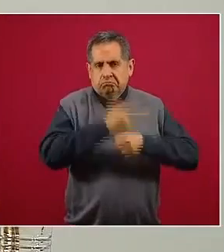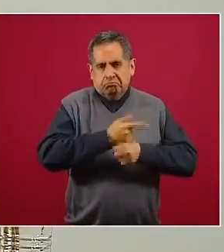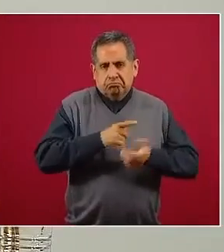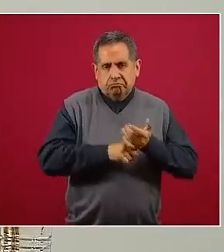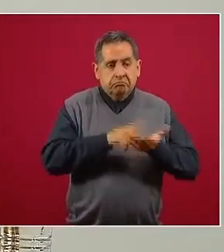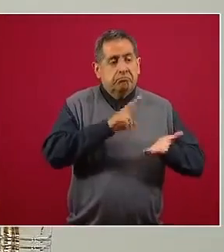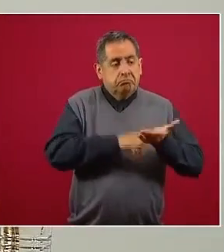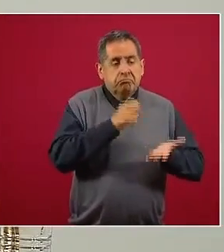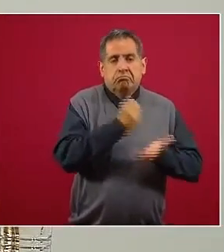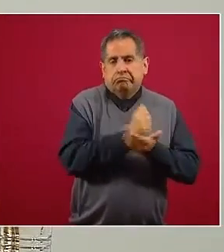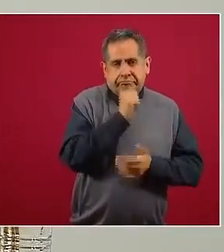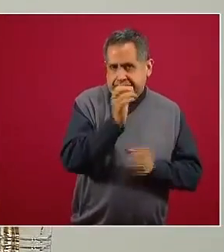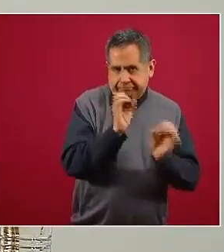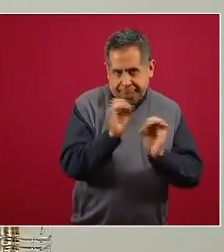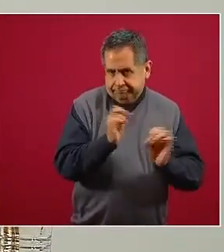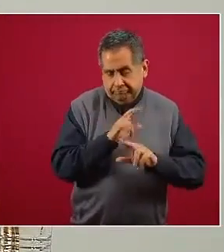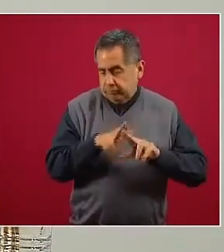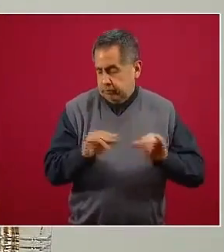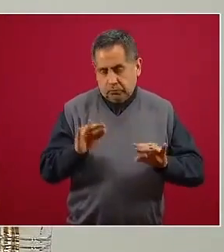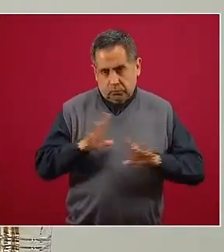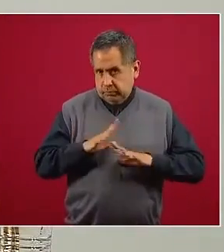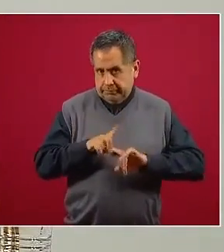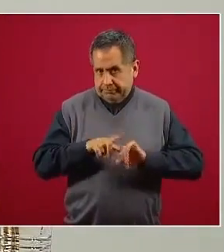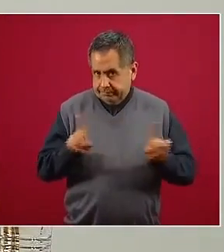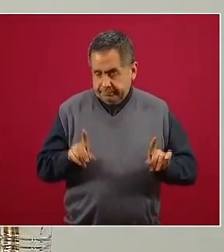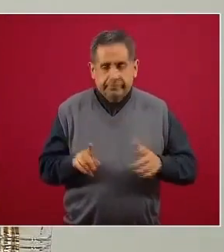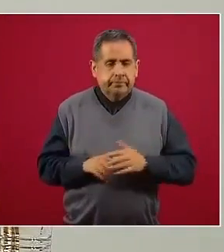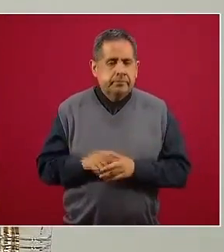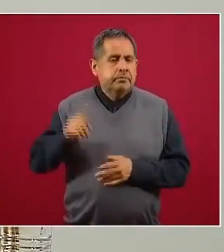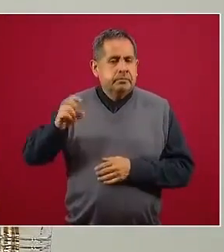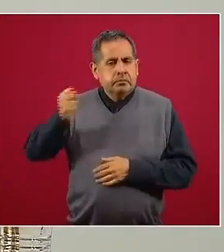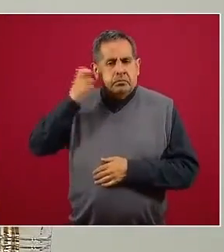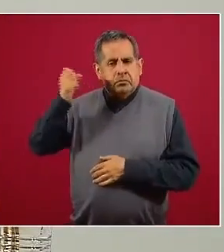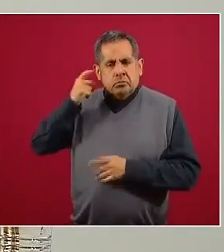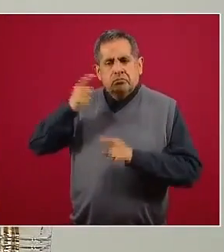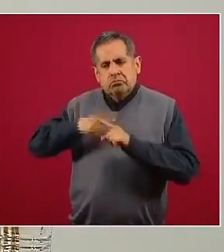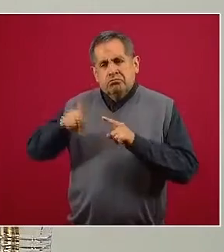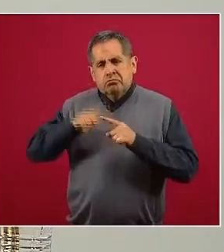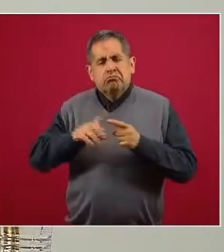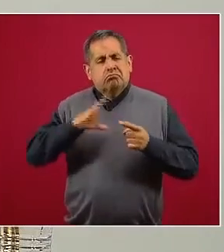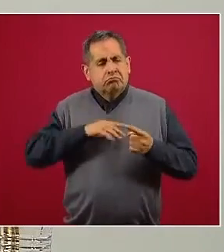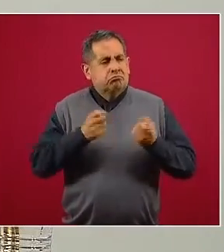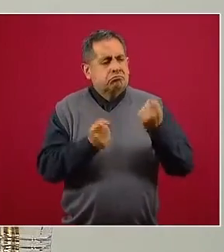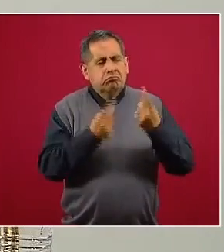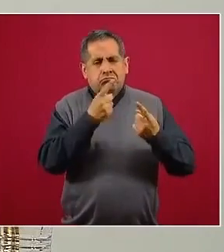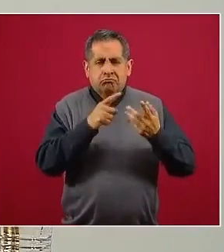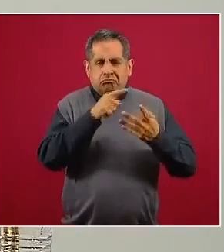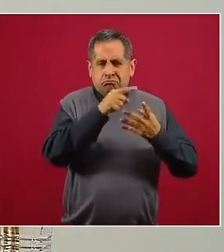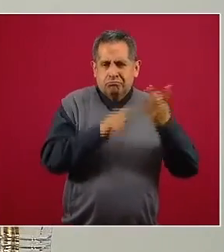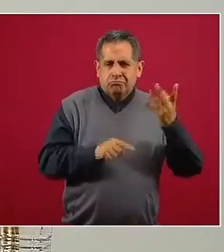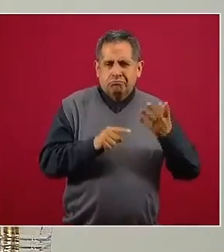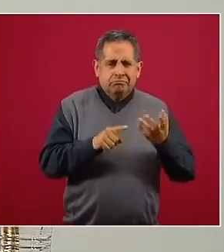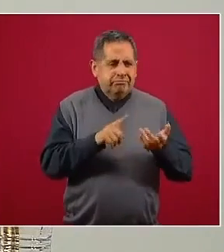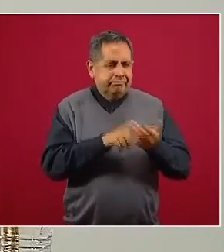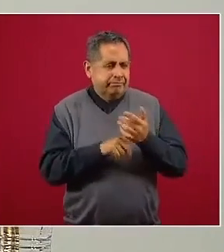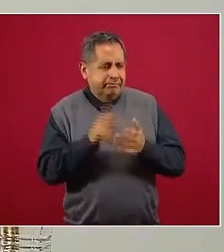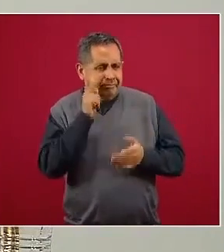el INDRE. Se han comentado en diferentes conferencias cuáles son todavía algunos de los limitantes de las